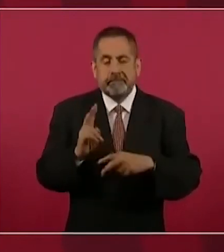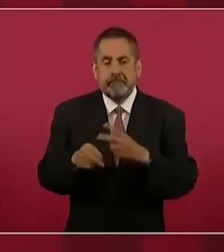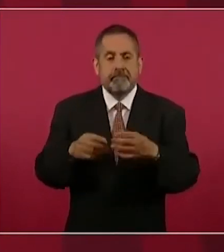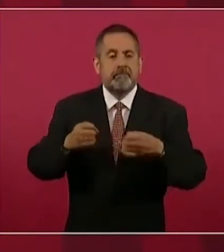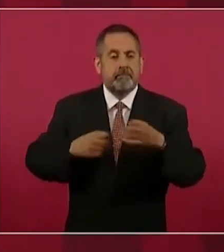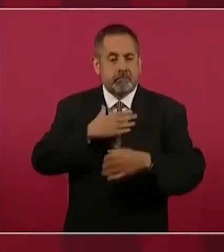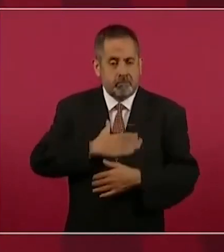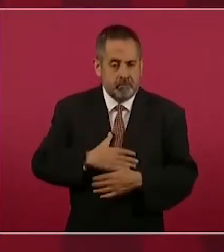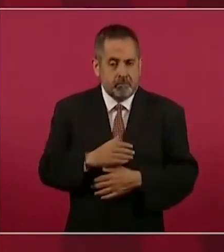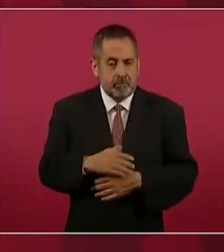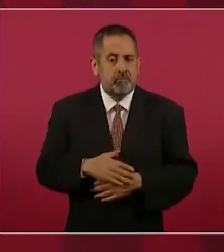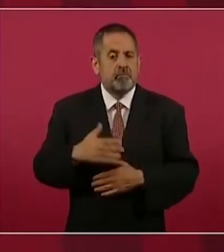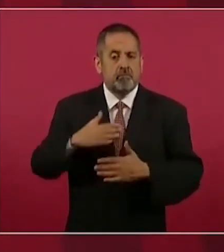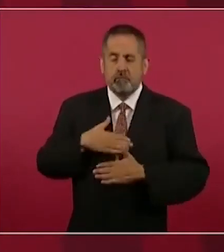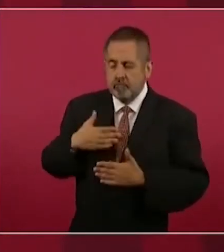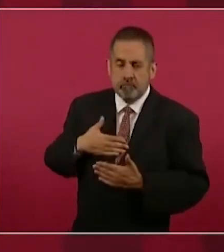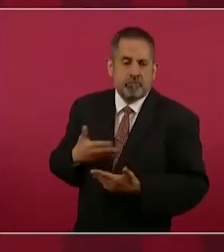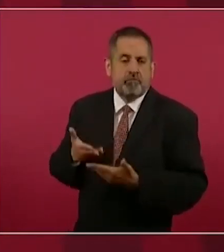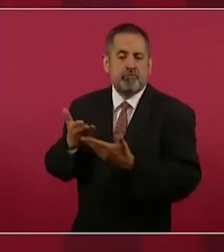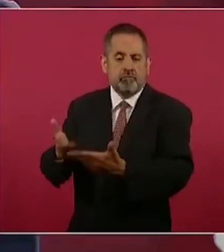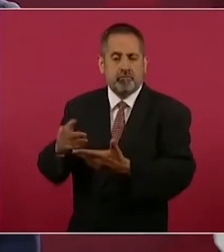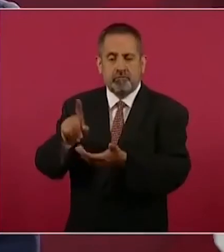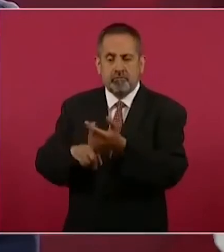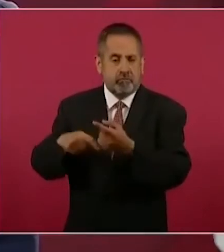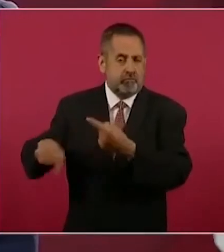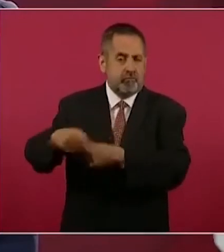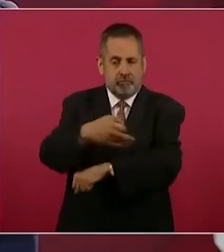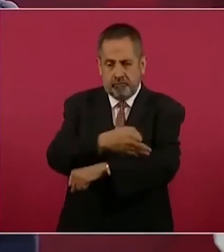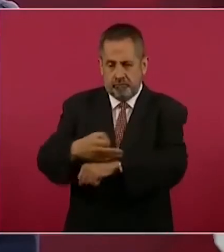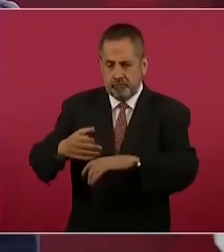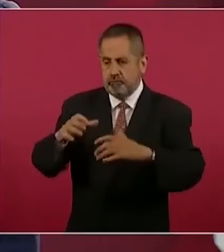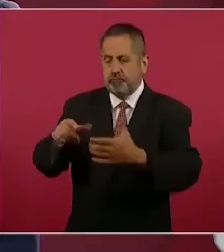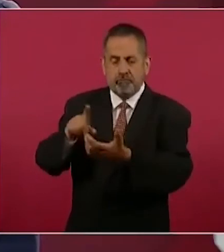Entonces, eso fue lo que yo ofrecí a los familiares